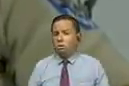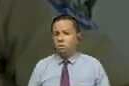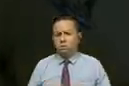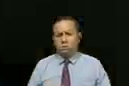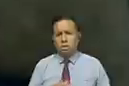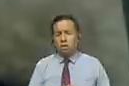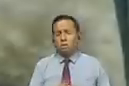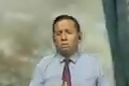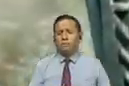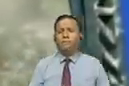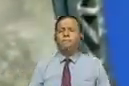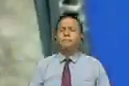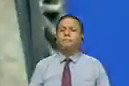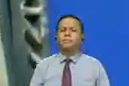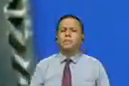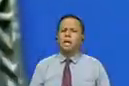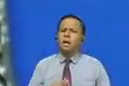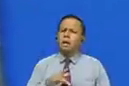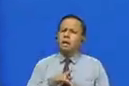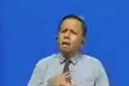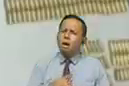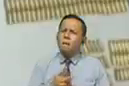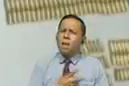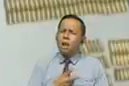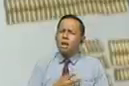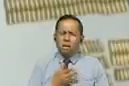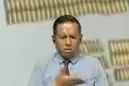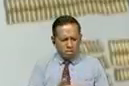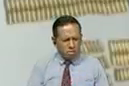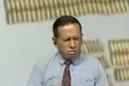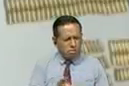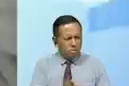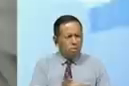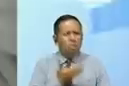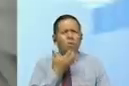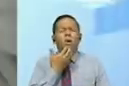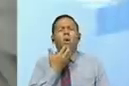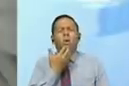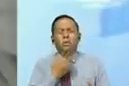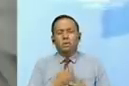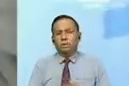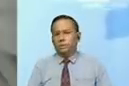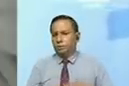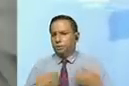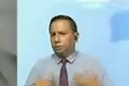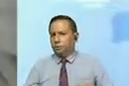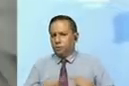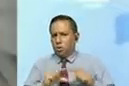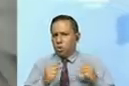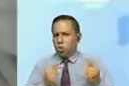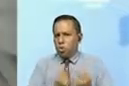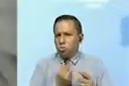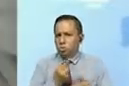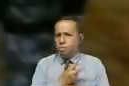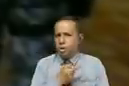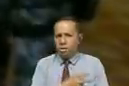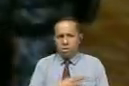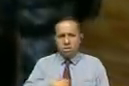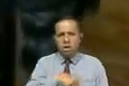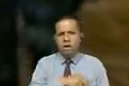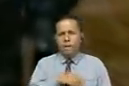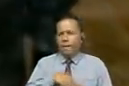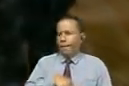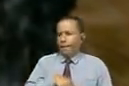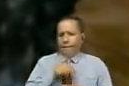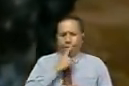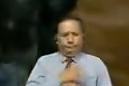manera unitaria. El nivel de riesgo que implica que un arsenal de armas, municiones y explosivos esté en manos de las bandas delincuenciales preocupa a